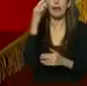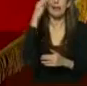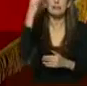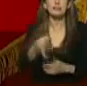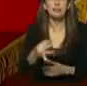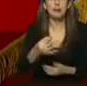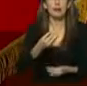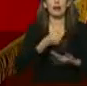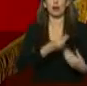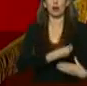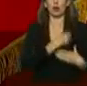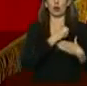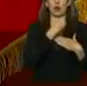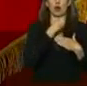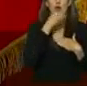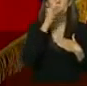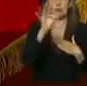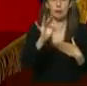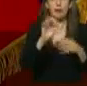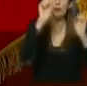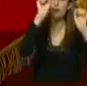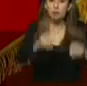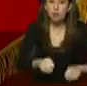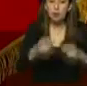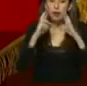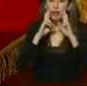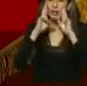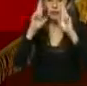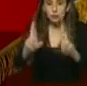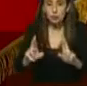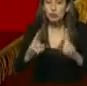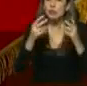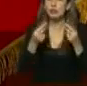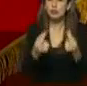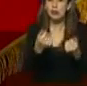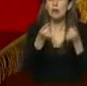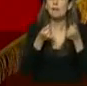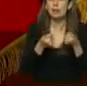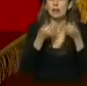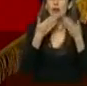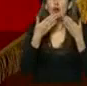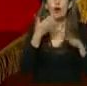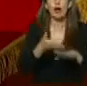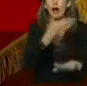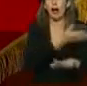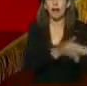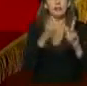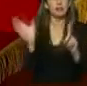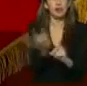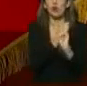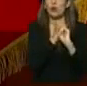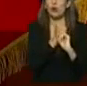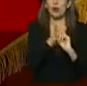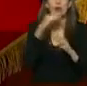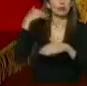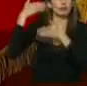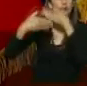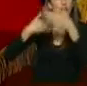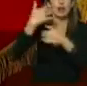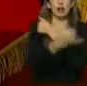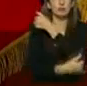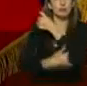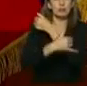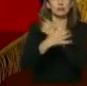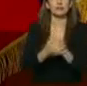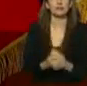como un primer filtro para detectar posibles casos de coronavirus, como se lo ha hecho tan exitosamente ya en otros países.